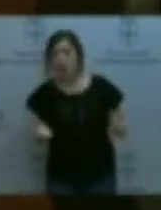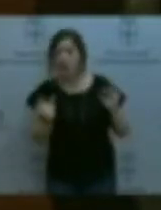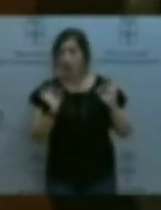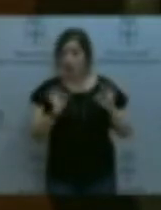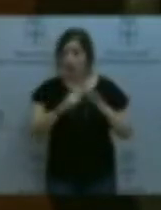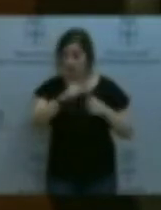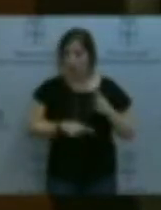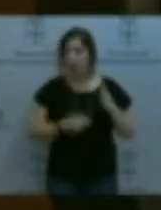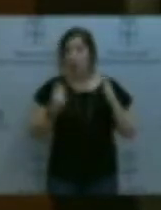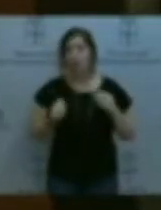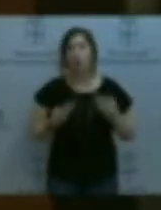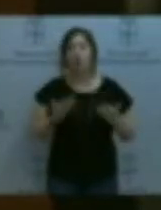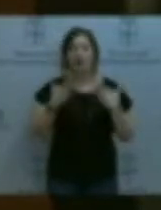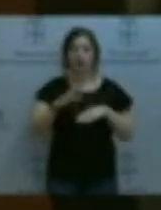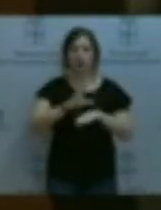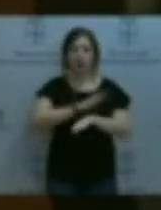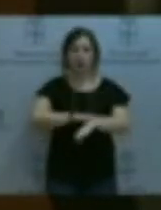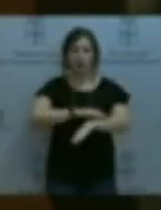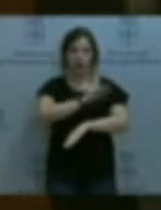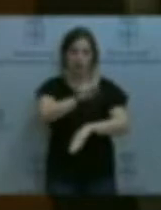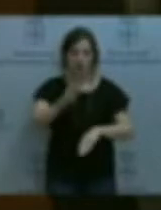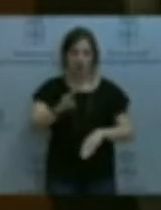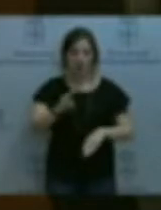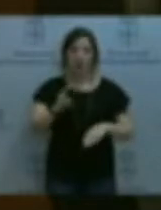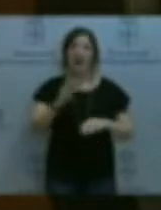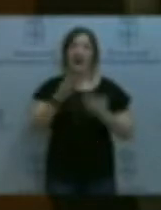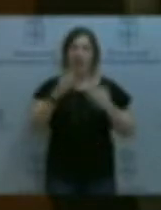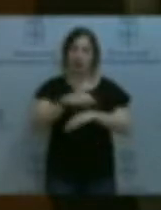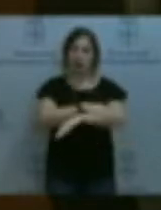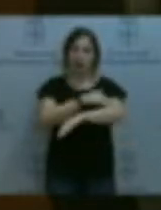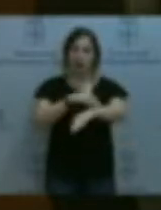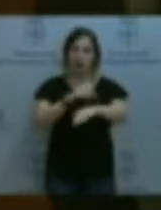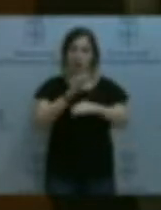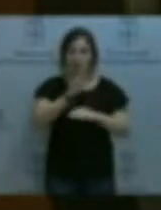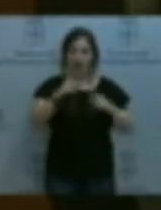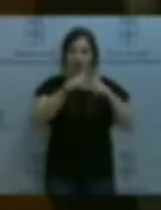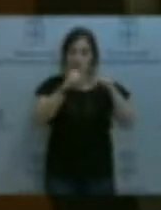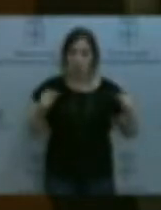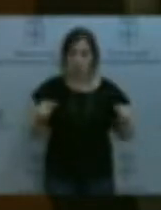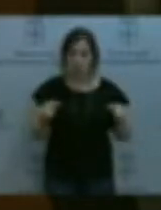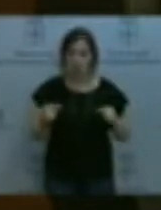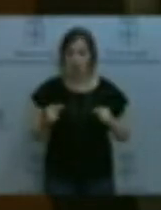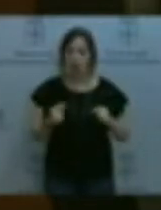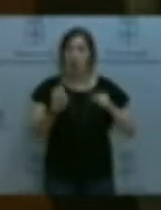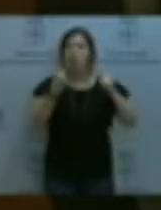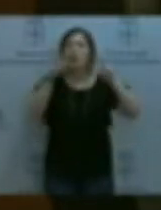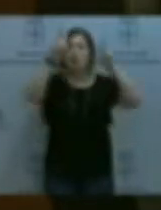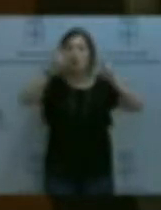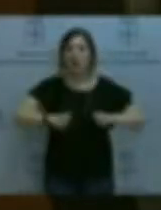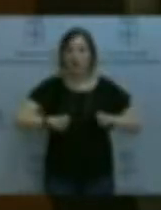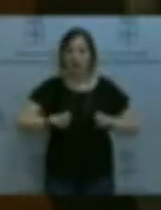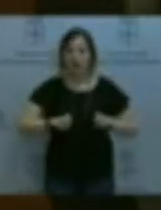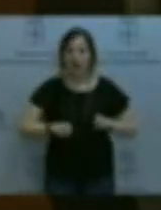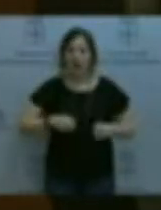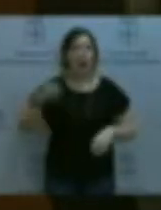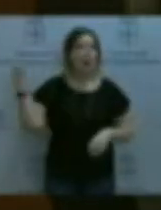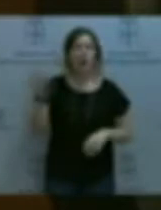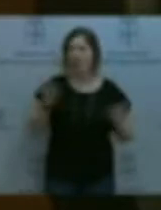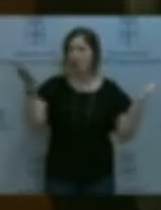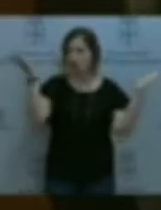popular de asturias se desbloqueó una cuestión que no tenía obligación aunque seguramente que usted luego lo negara